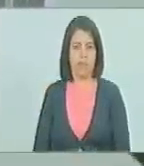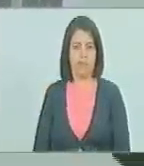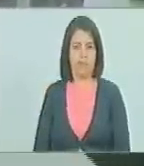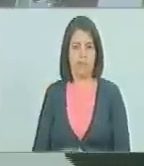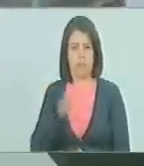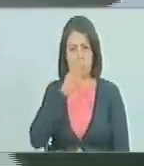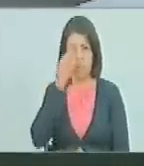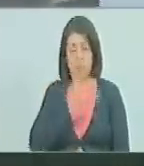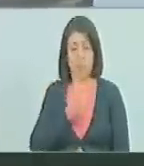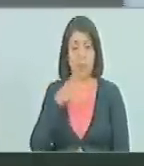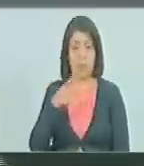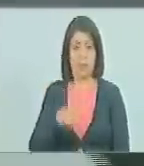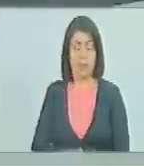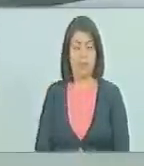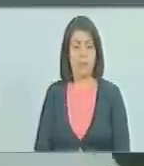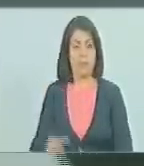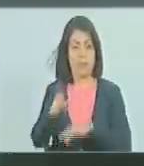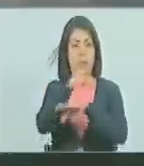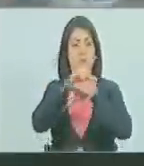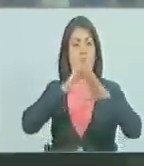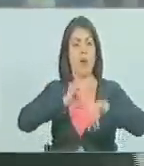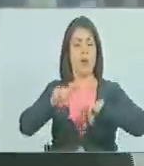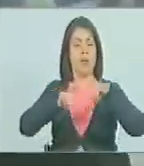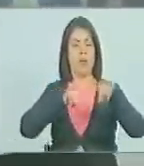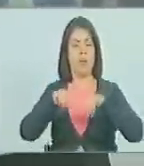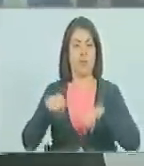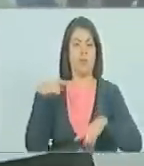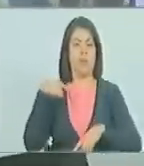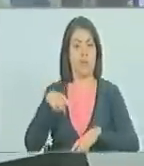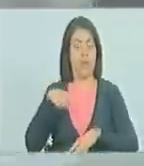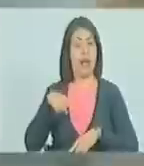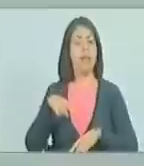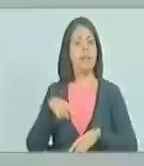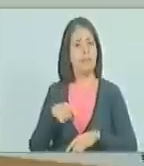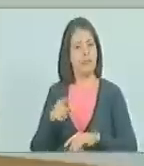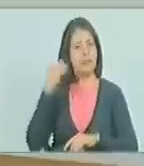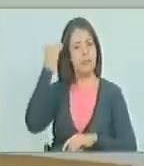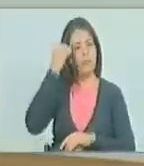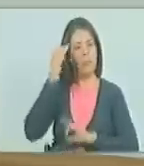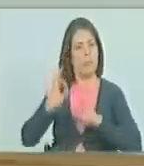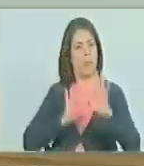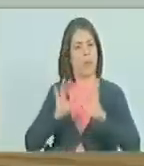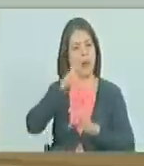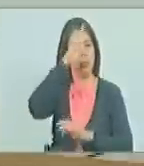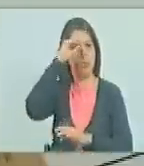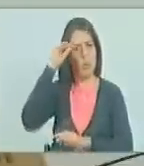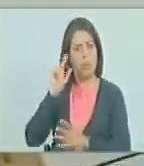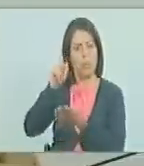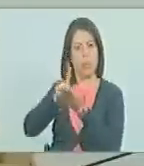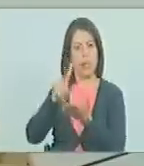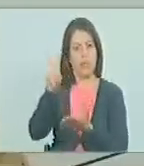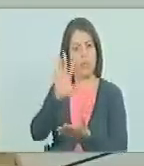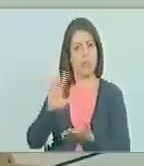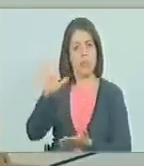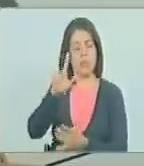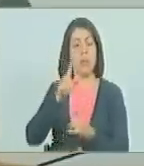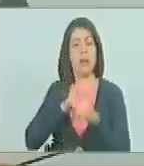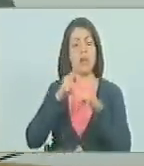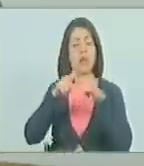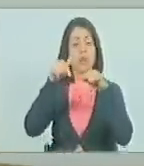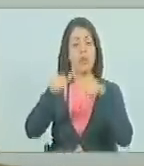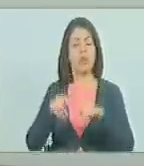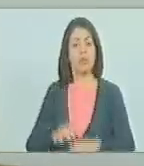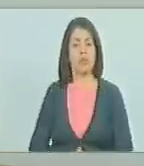El verdadero gobernante que tenía pensado Donald Trump para Venezuela. En consecuencia,